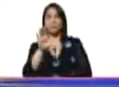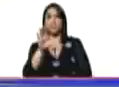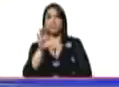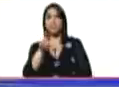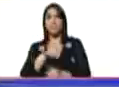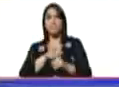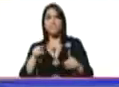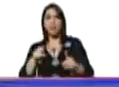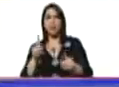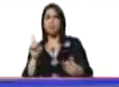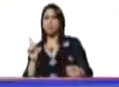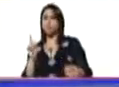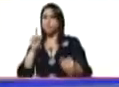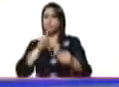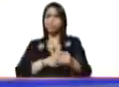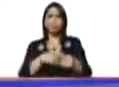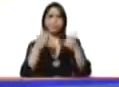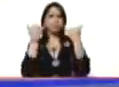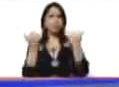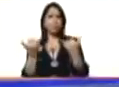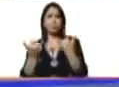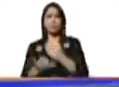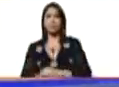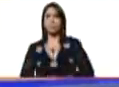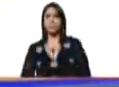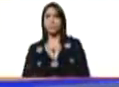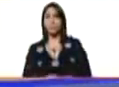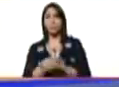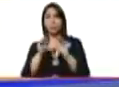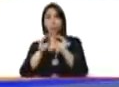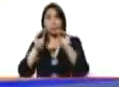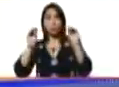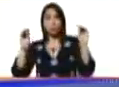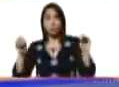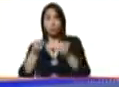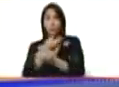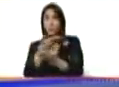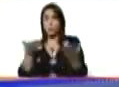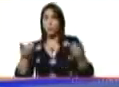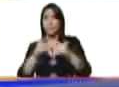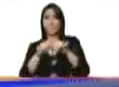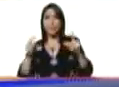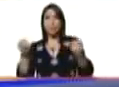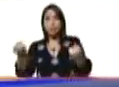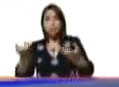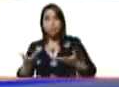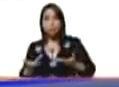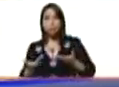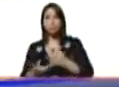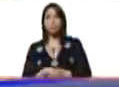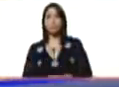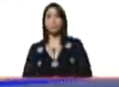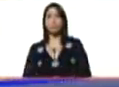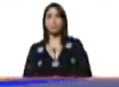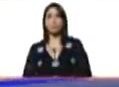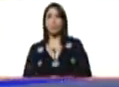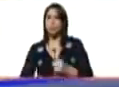para que se incorpore ahora. Yo los llamé a ustedes para que me dieran su